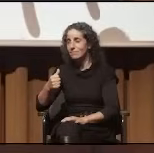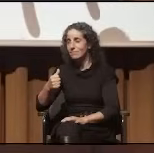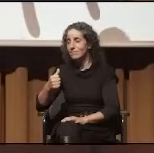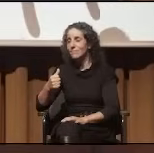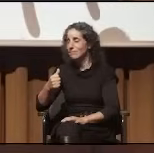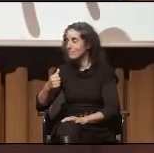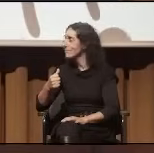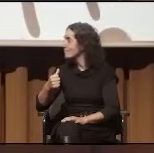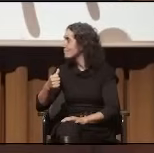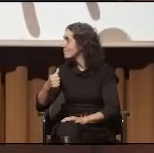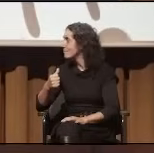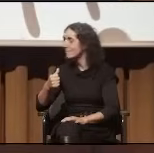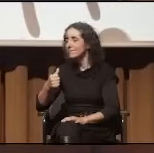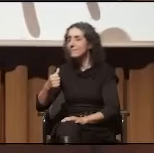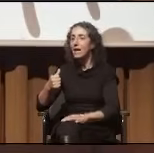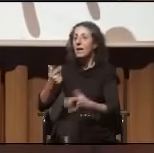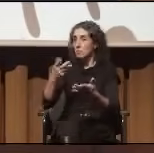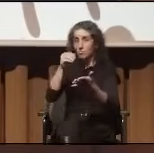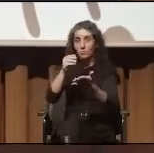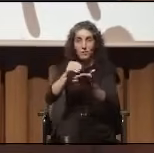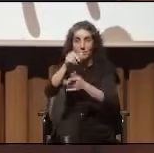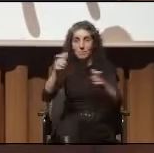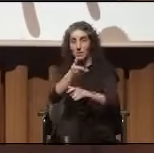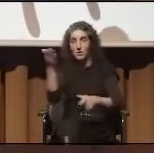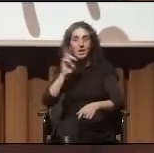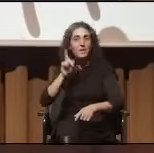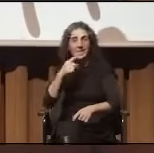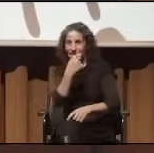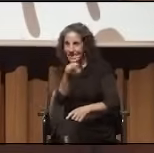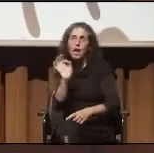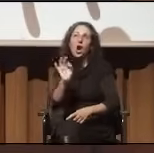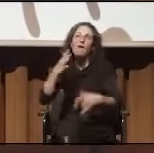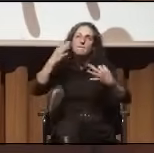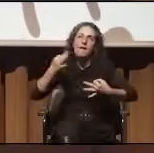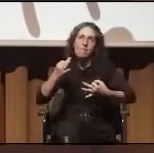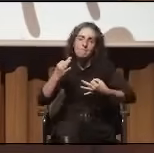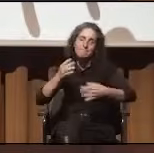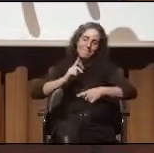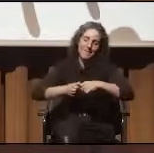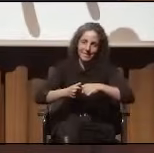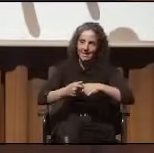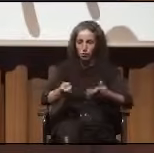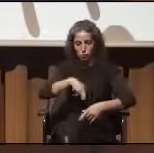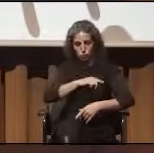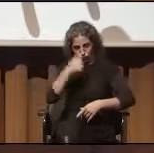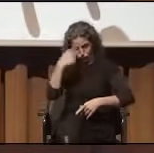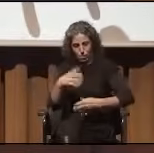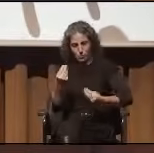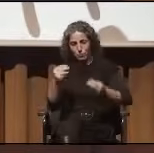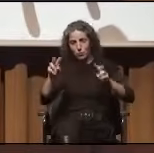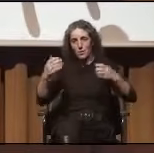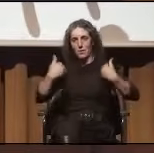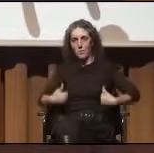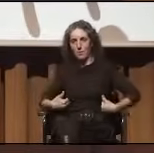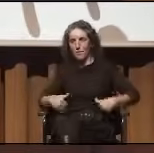basado en una serie de mentiras, o por lo menos una verdad incompleta. Entonces, sabemos mucho del cuerpo, pero no sabemos nada de